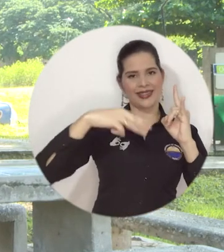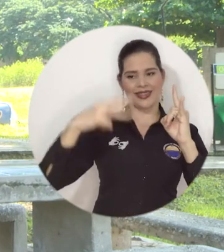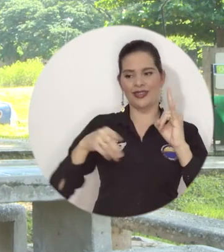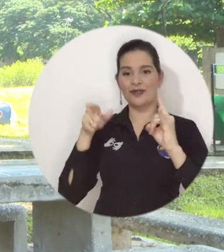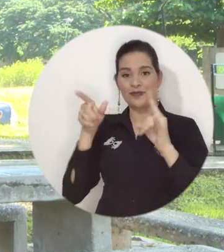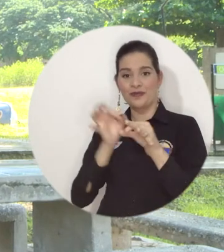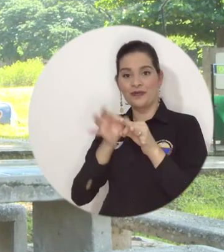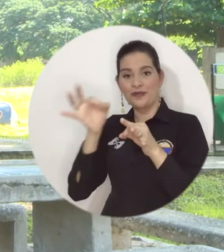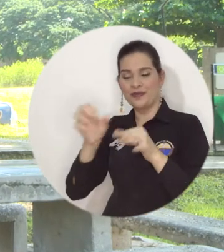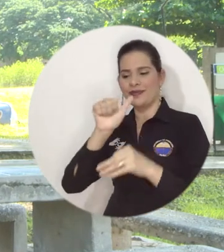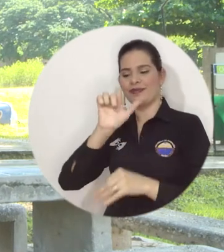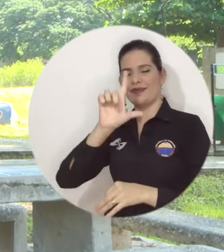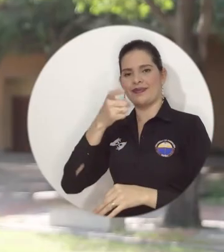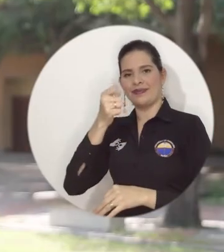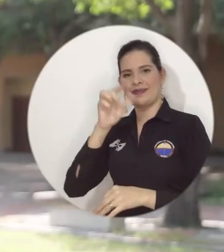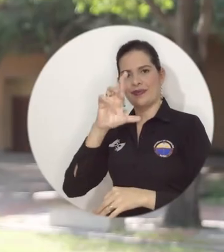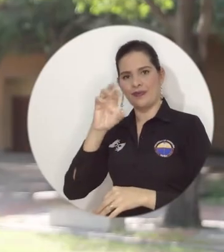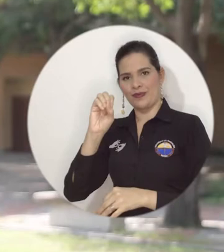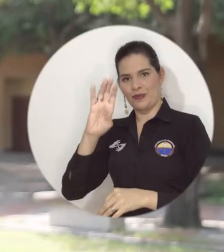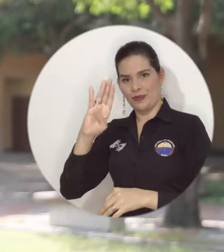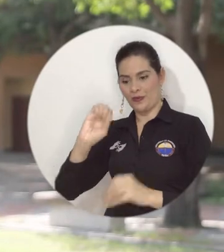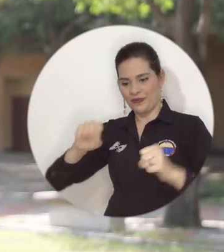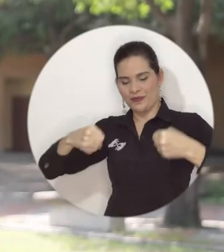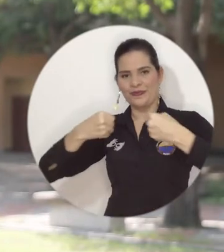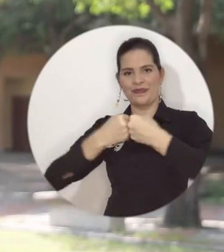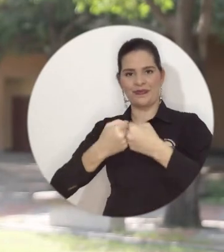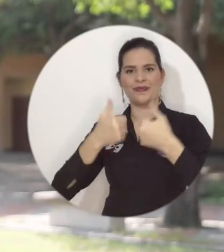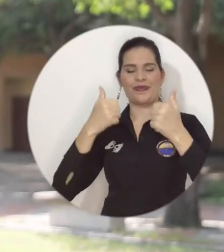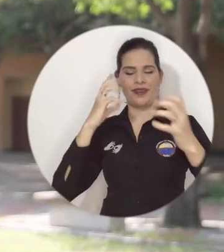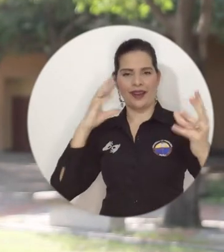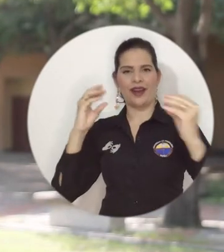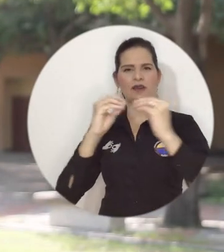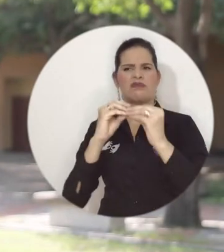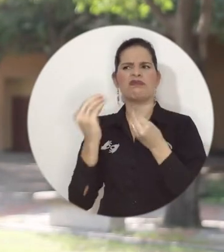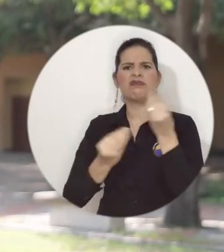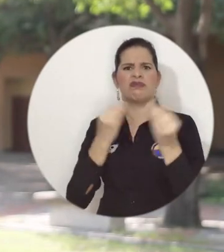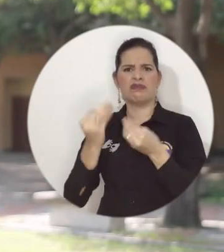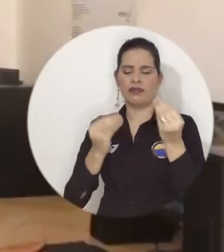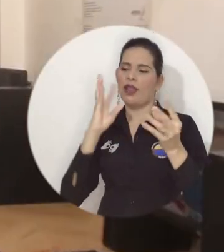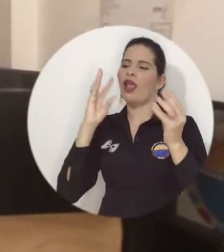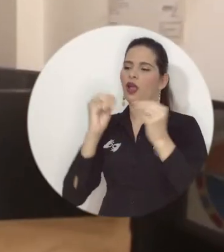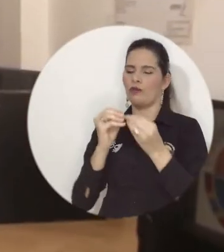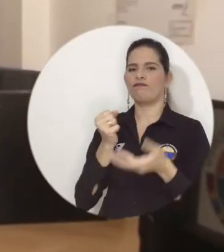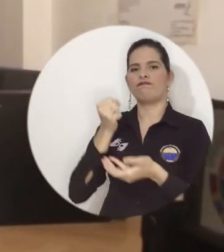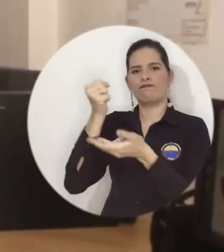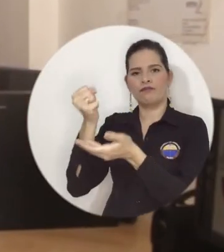equipamiento y conectividad para beneficiar a decenas de jóvenes en su formación universitaria.